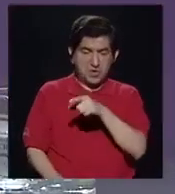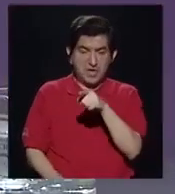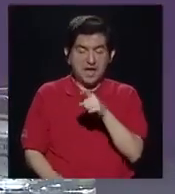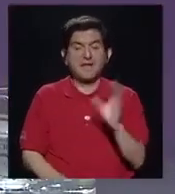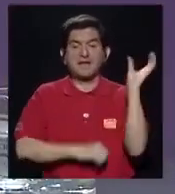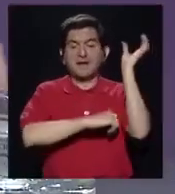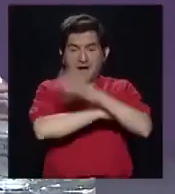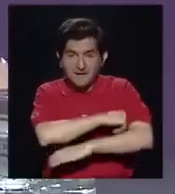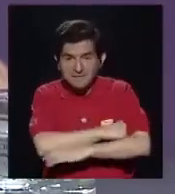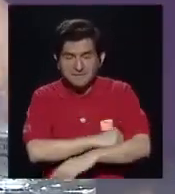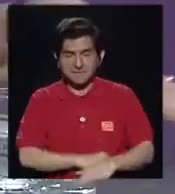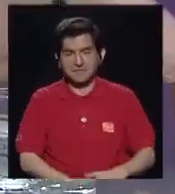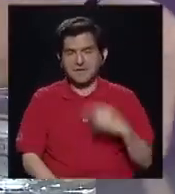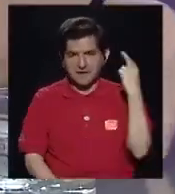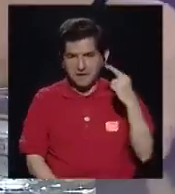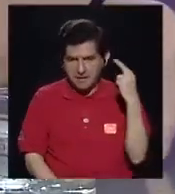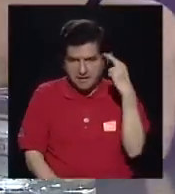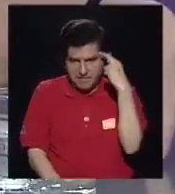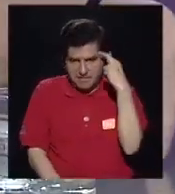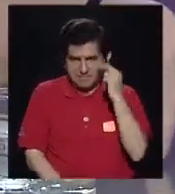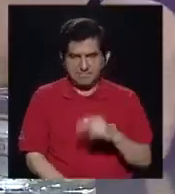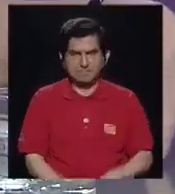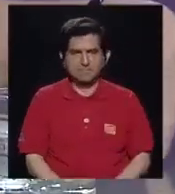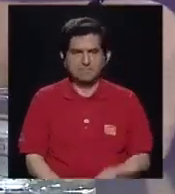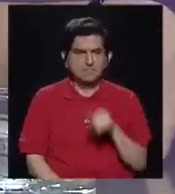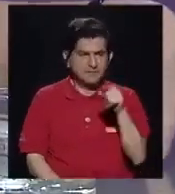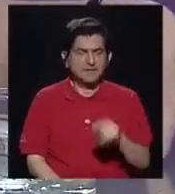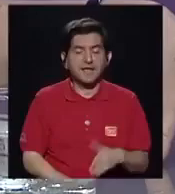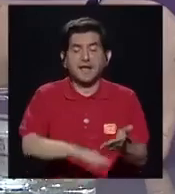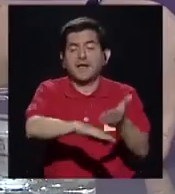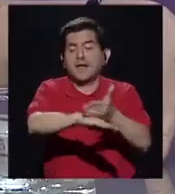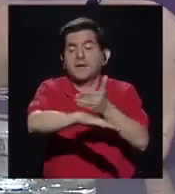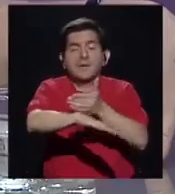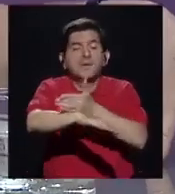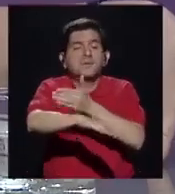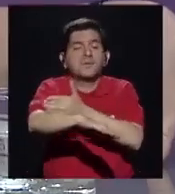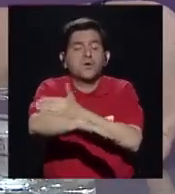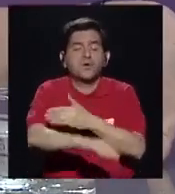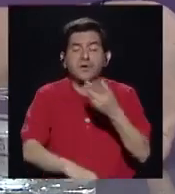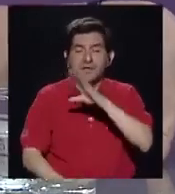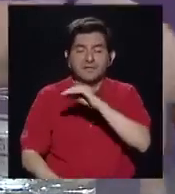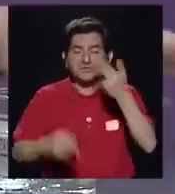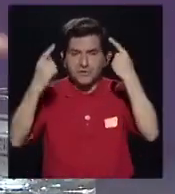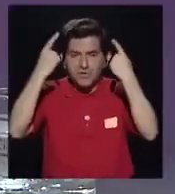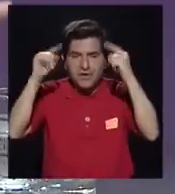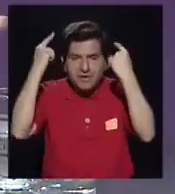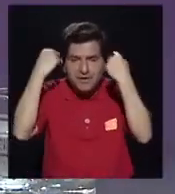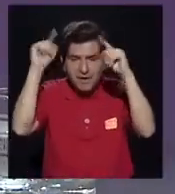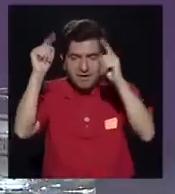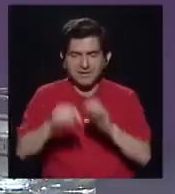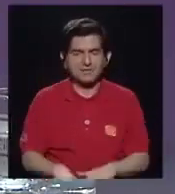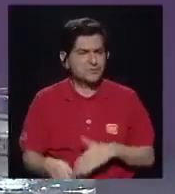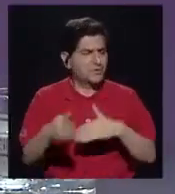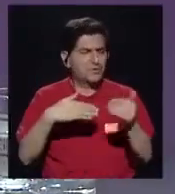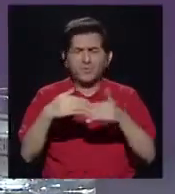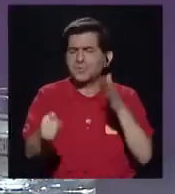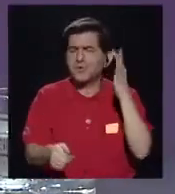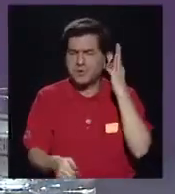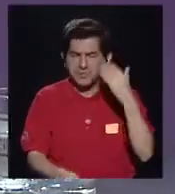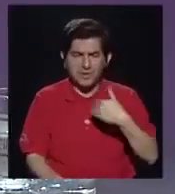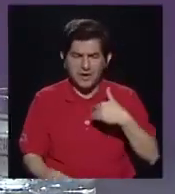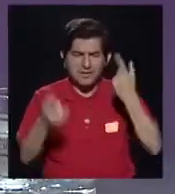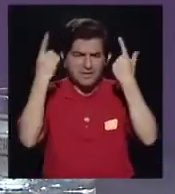castigue ahí sí por ese por ese por ese Progreso por ese por ese eso cualquier mujer que tiene